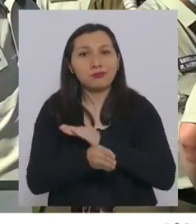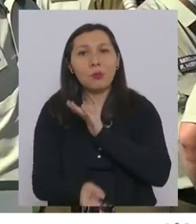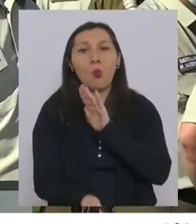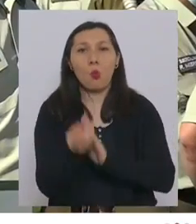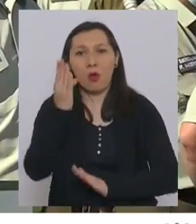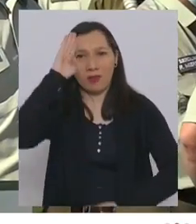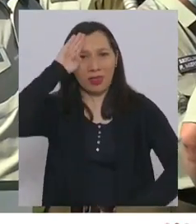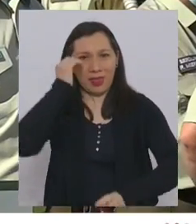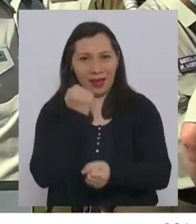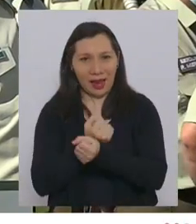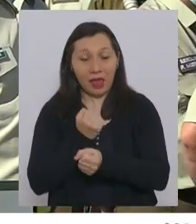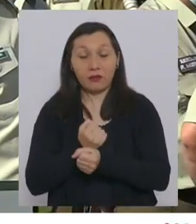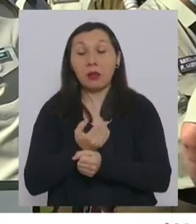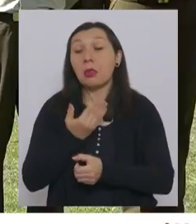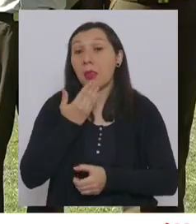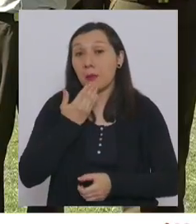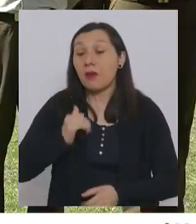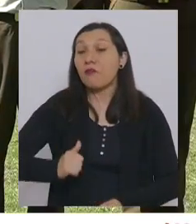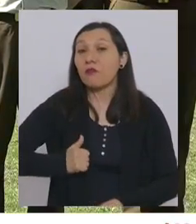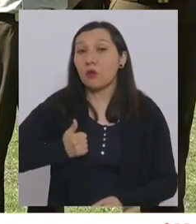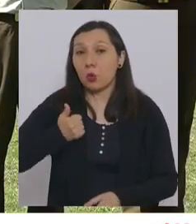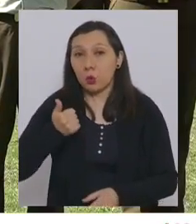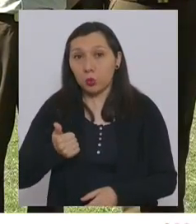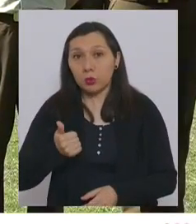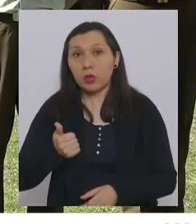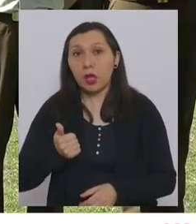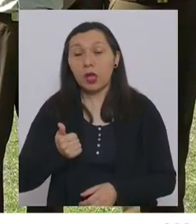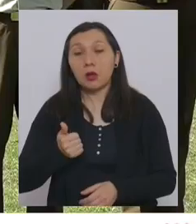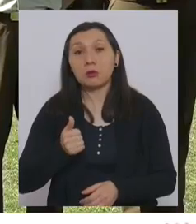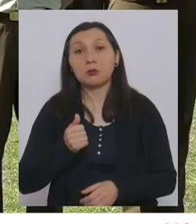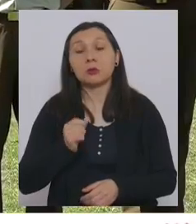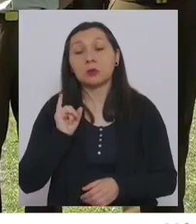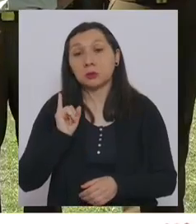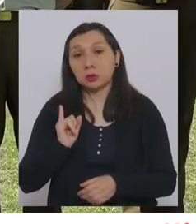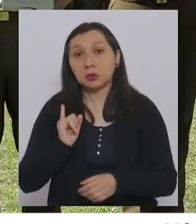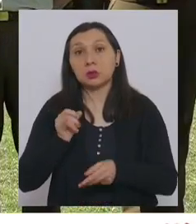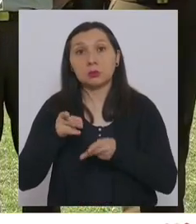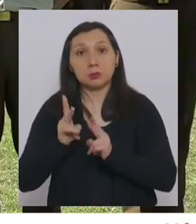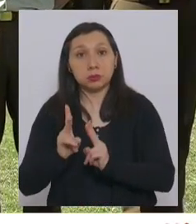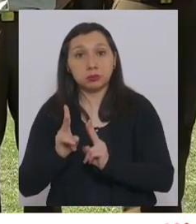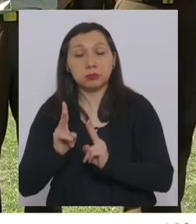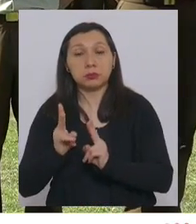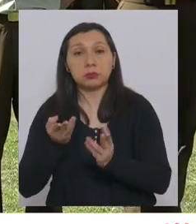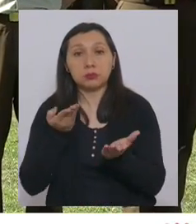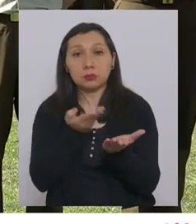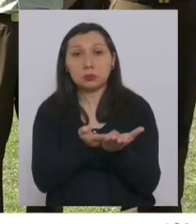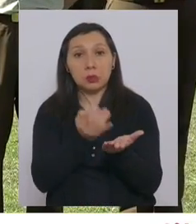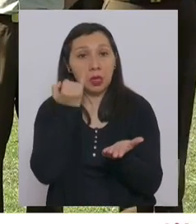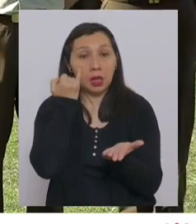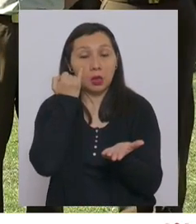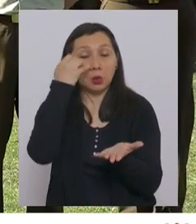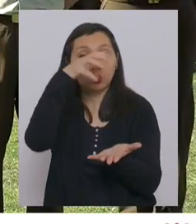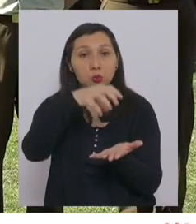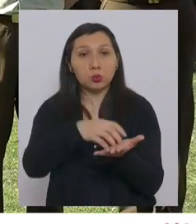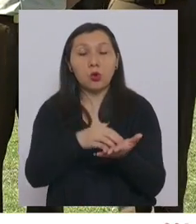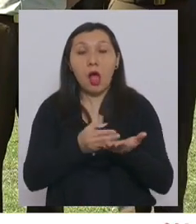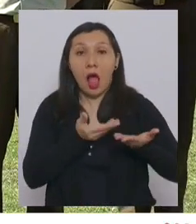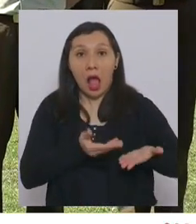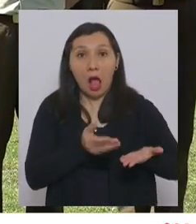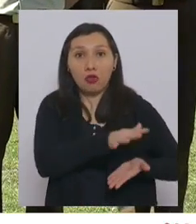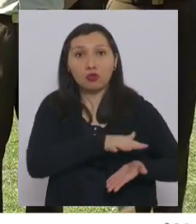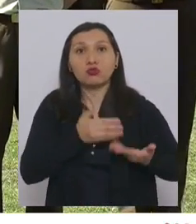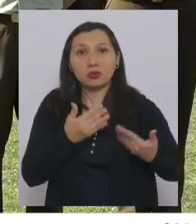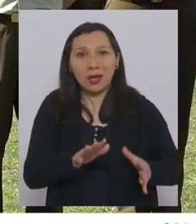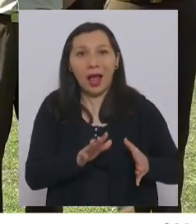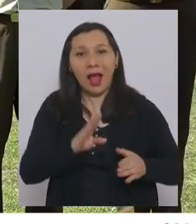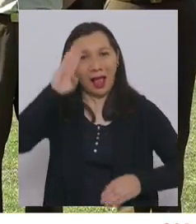Chile y en forma voluntaria y, si así lo dispone la institución, a los actuales